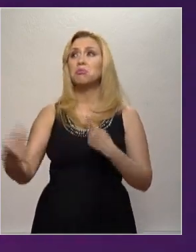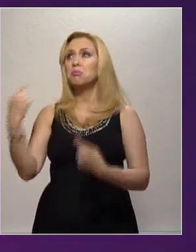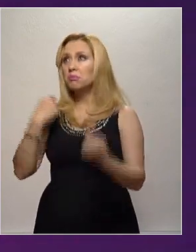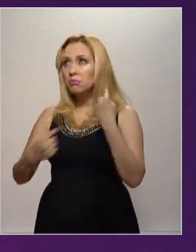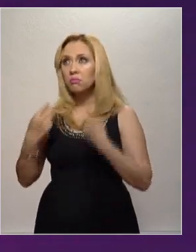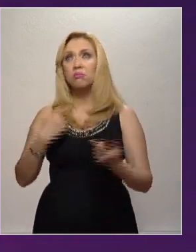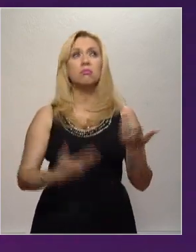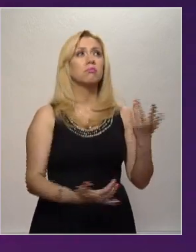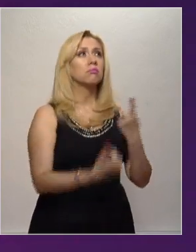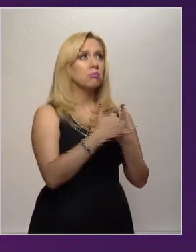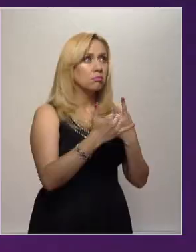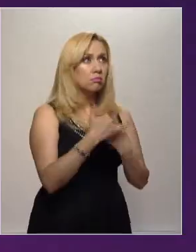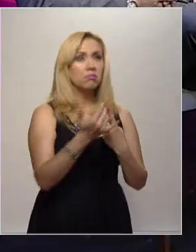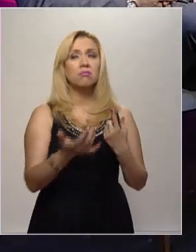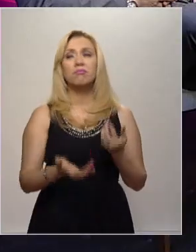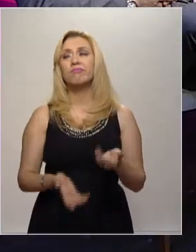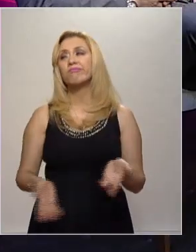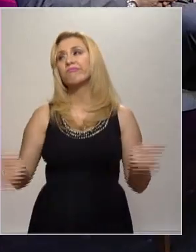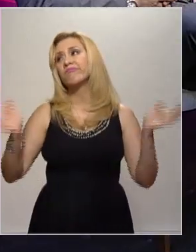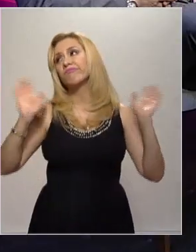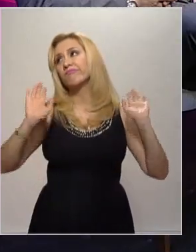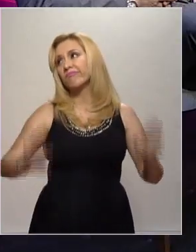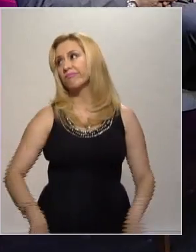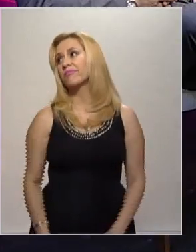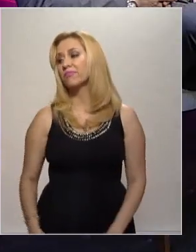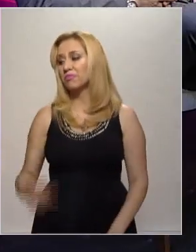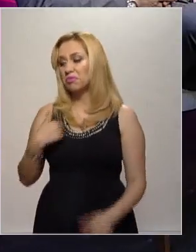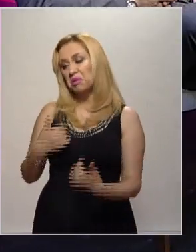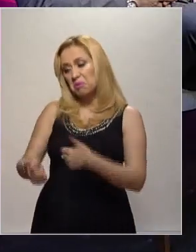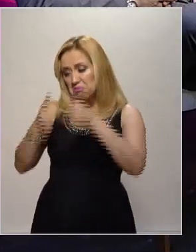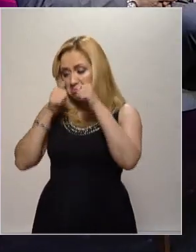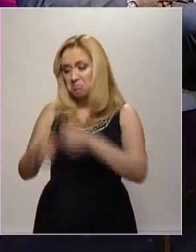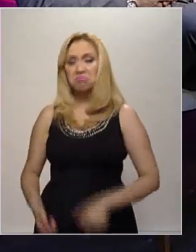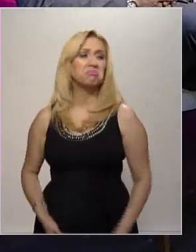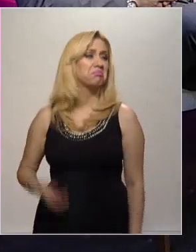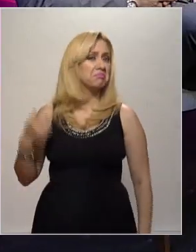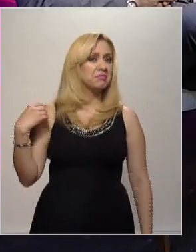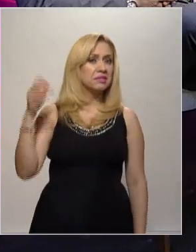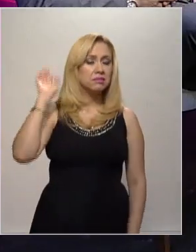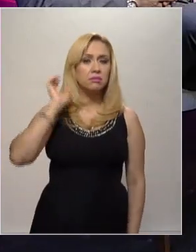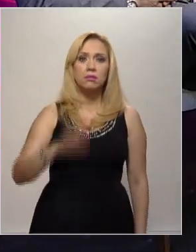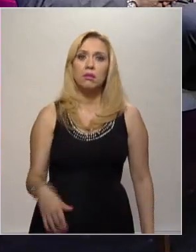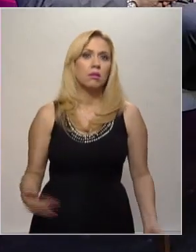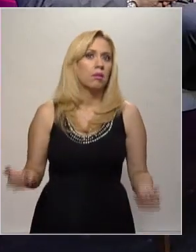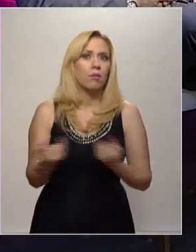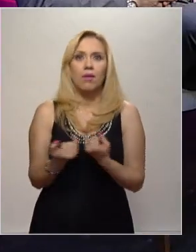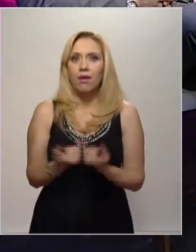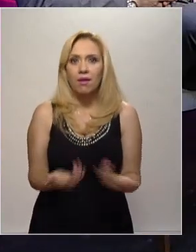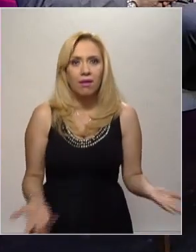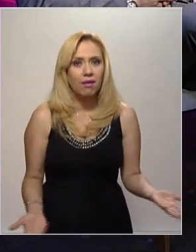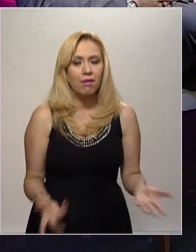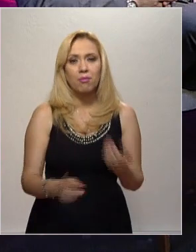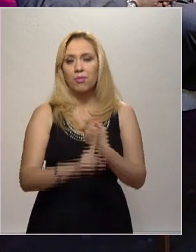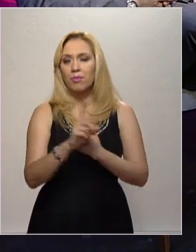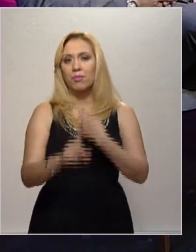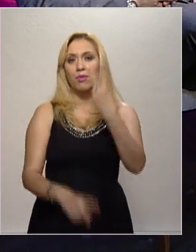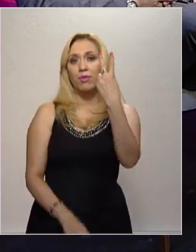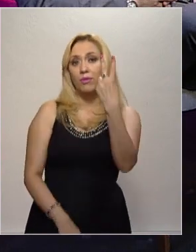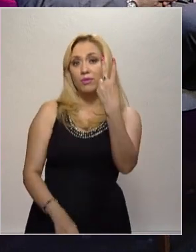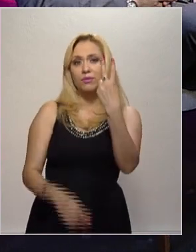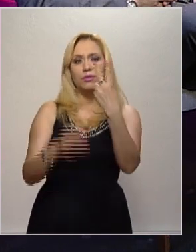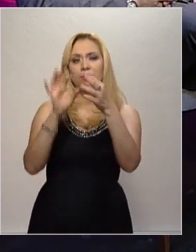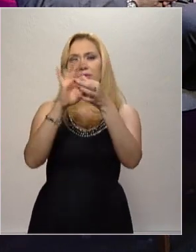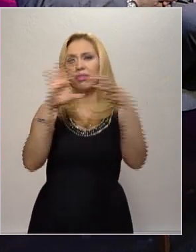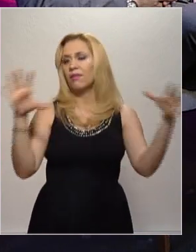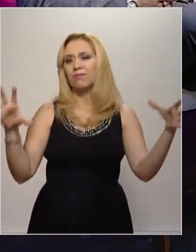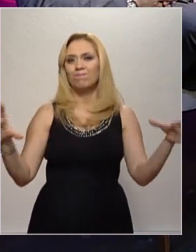sus propios estudiantes, con la violencia hacia el paciente, pues tampoco les alarma. Y estos dos problemas siempre se han visto de manera desarticulada